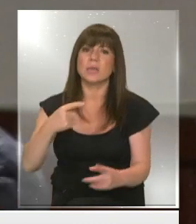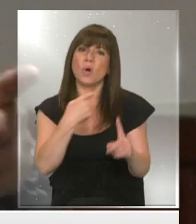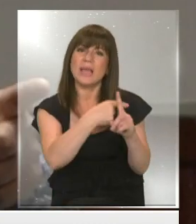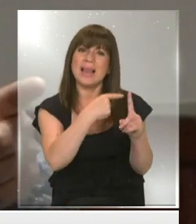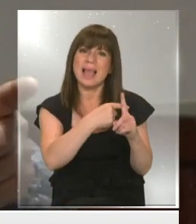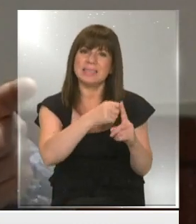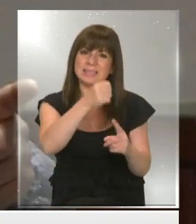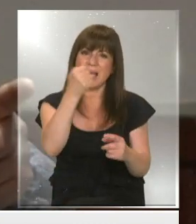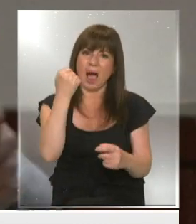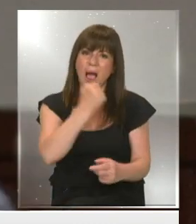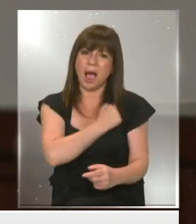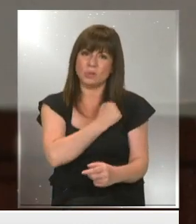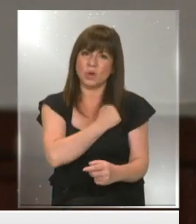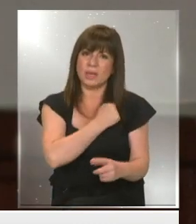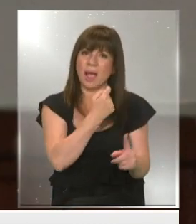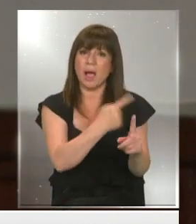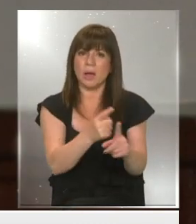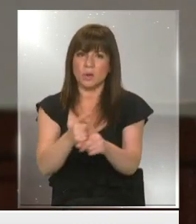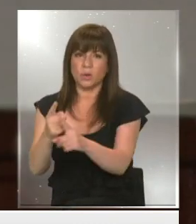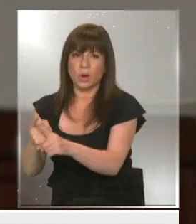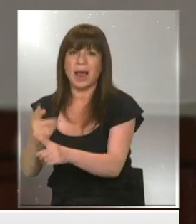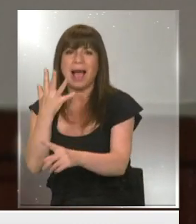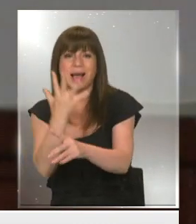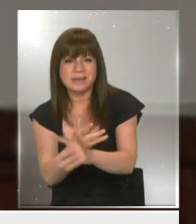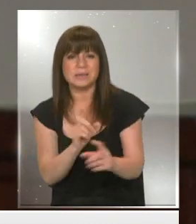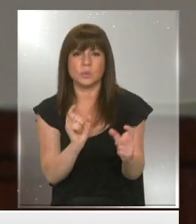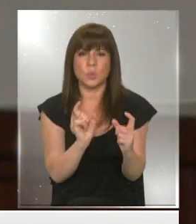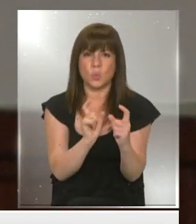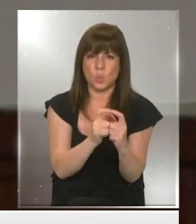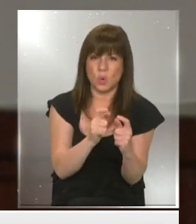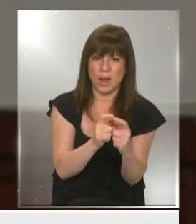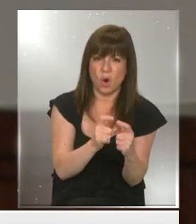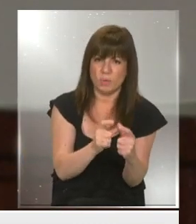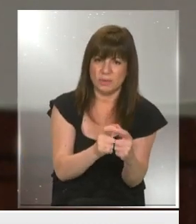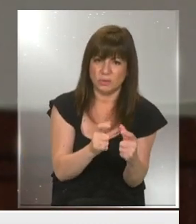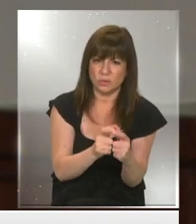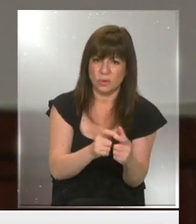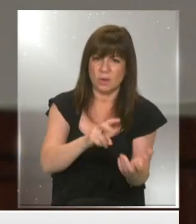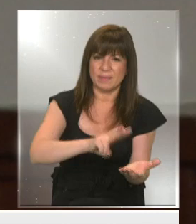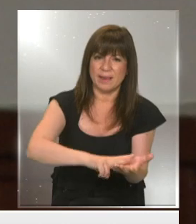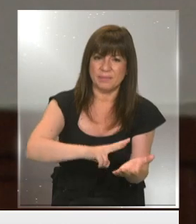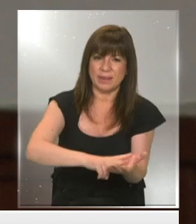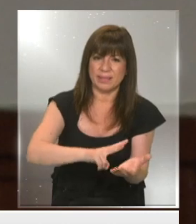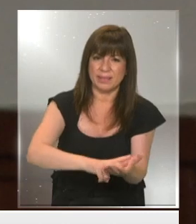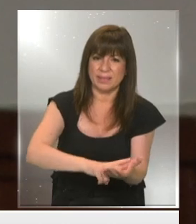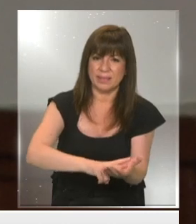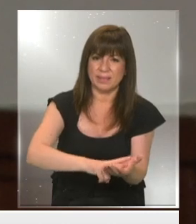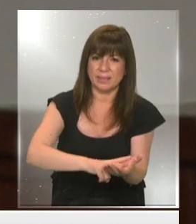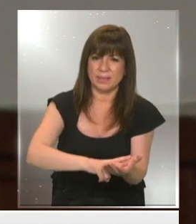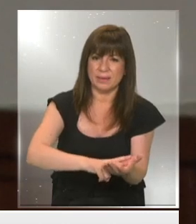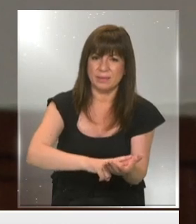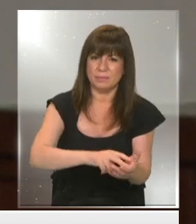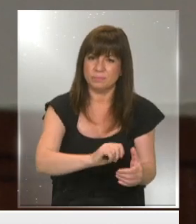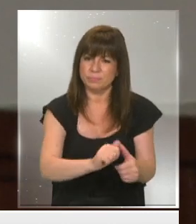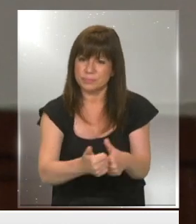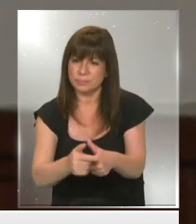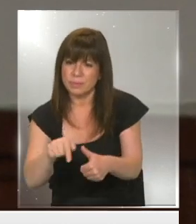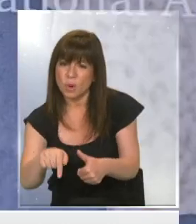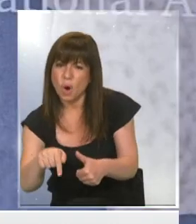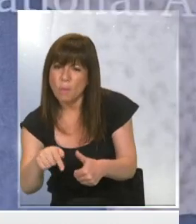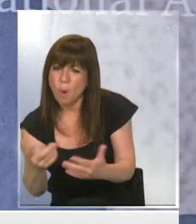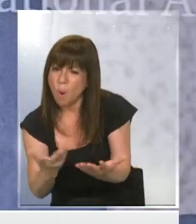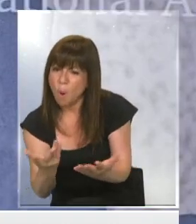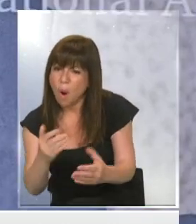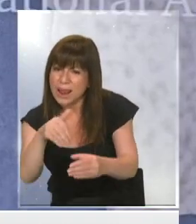Unidas y otros, para que haya una comisión de la verdad sobre la elección del 20 de